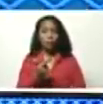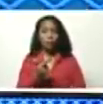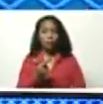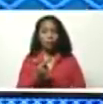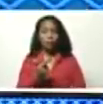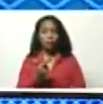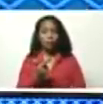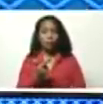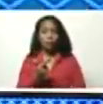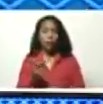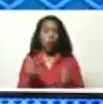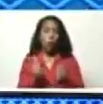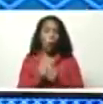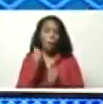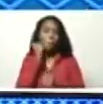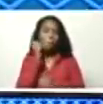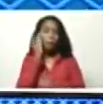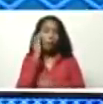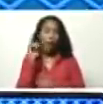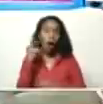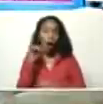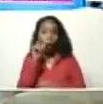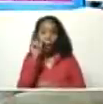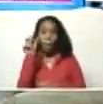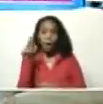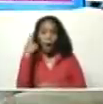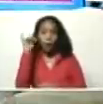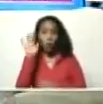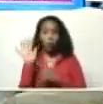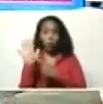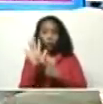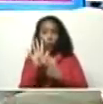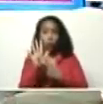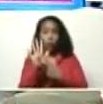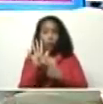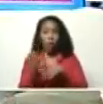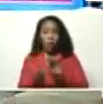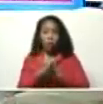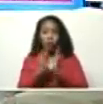con padrino, había un escenario geopolítico.